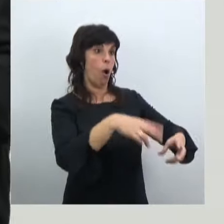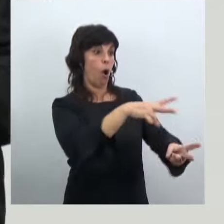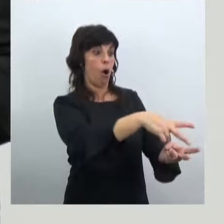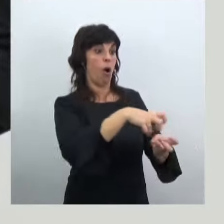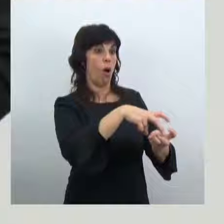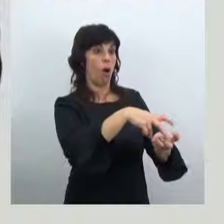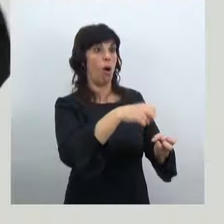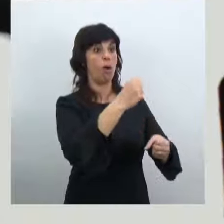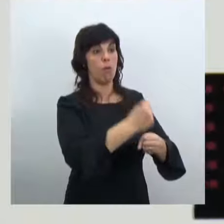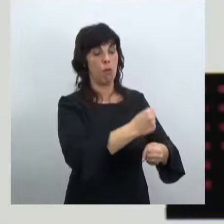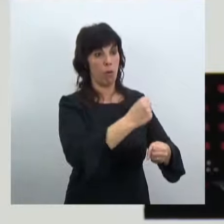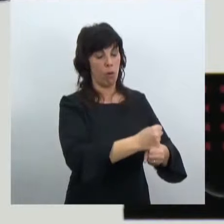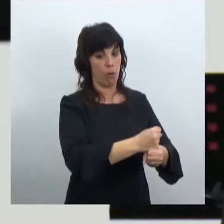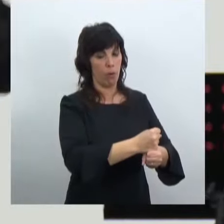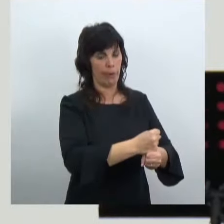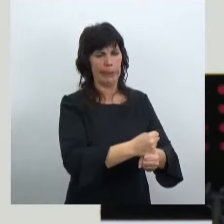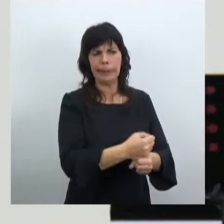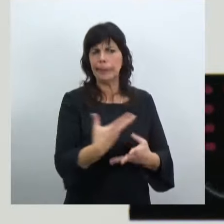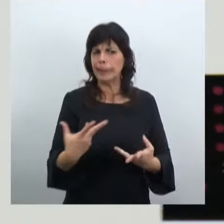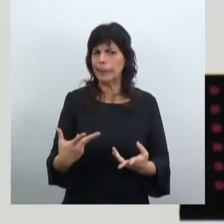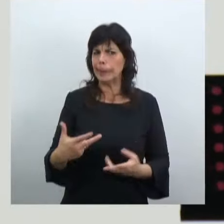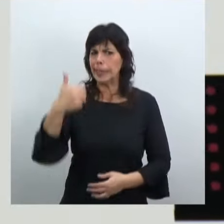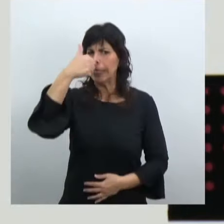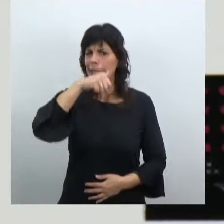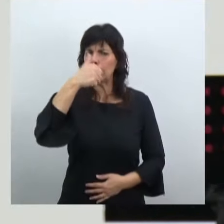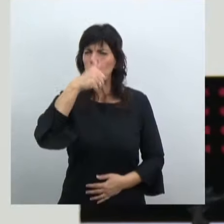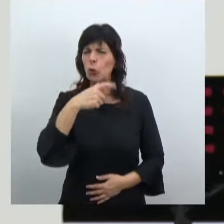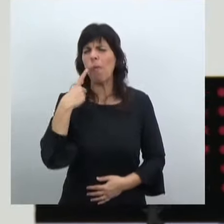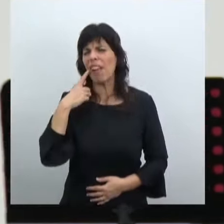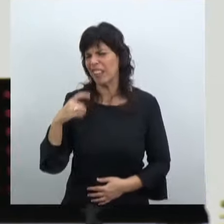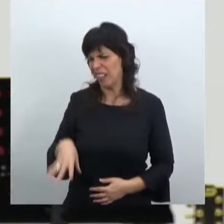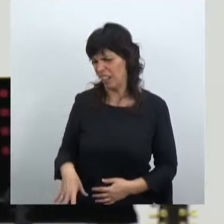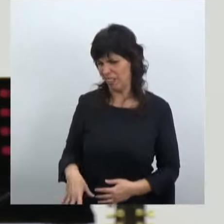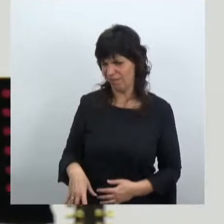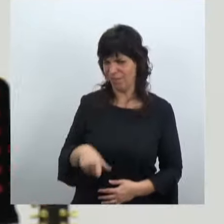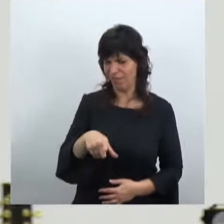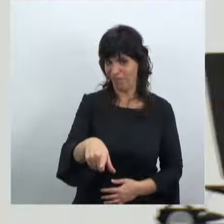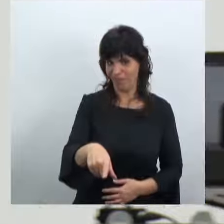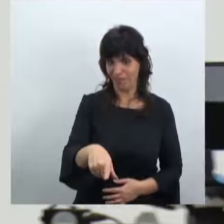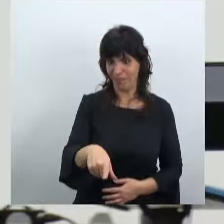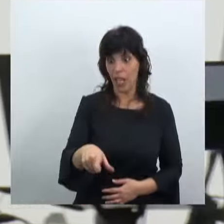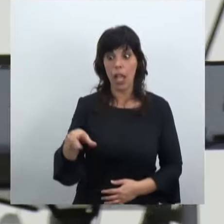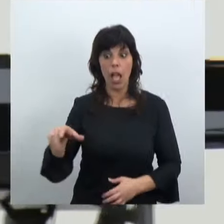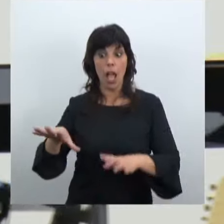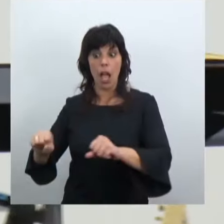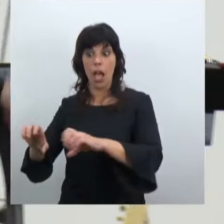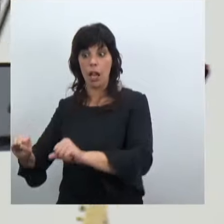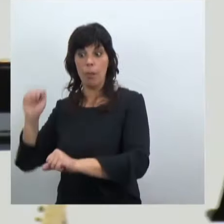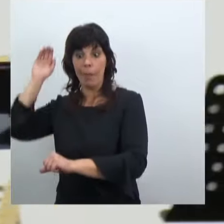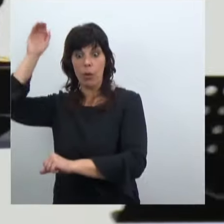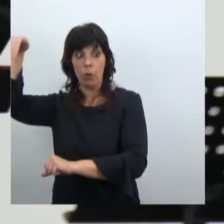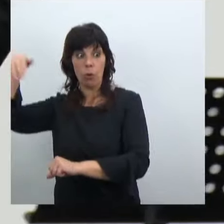dinero, odiado por los romanos y por los judíos. Y dice en versículo 11,